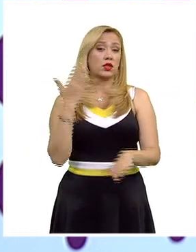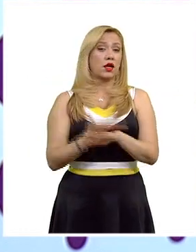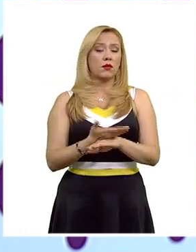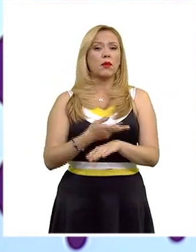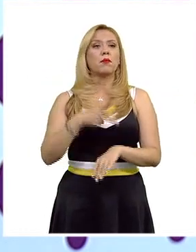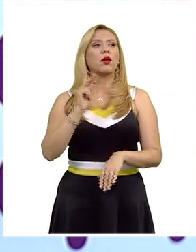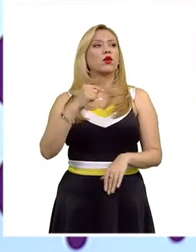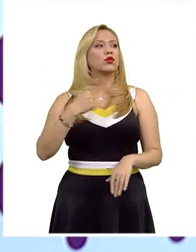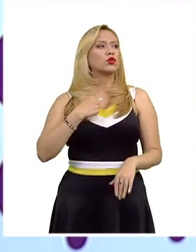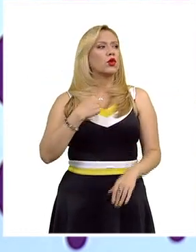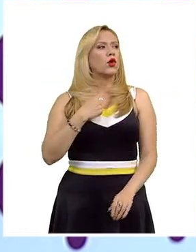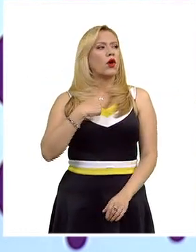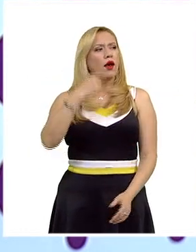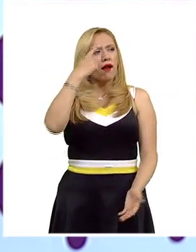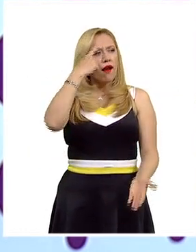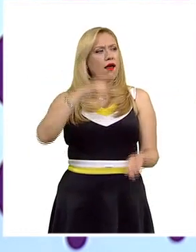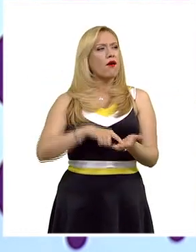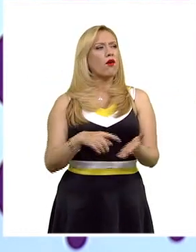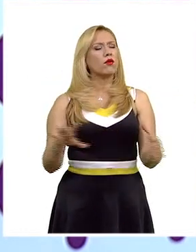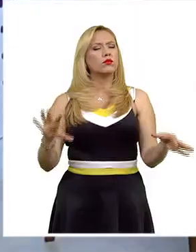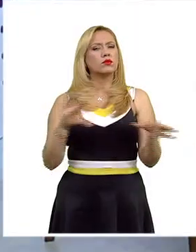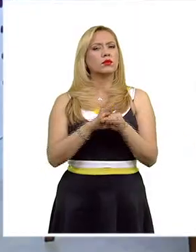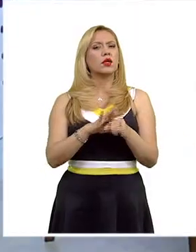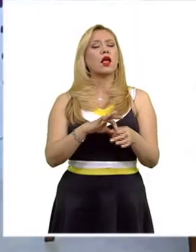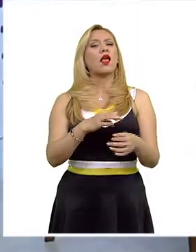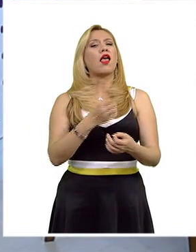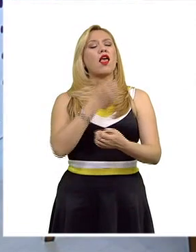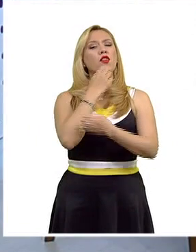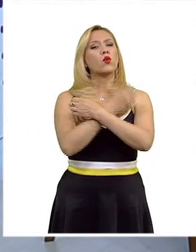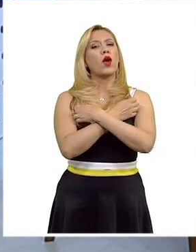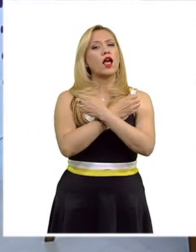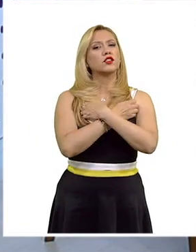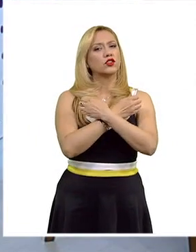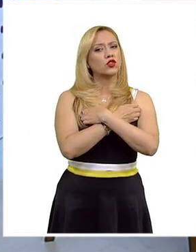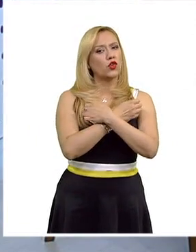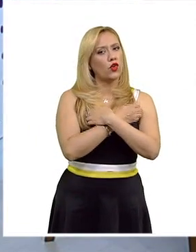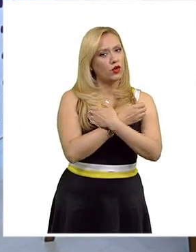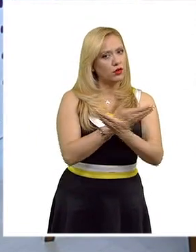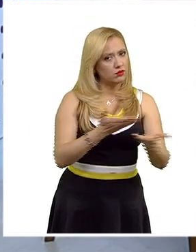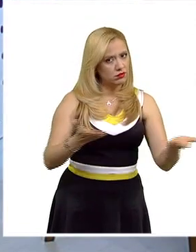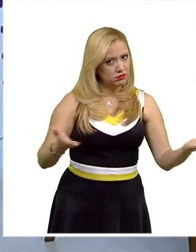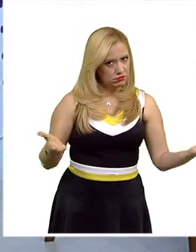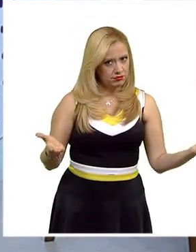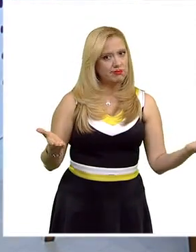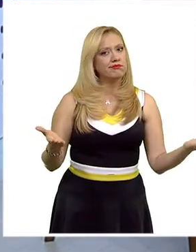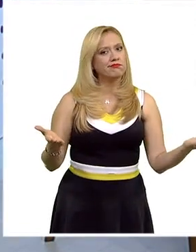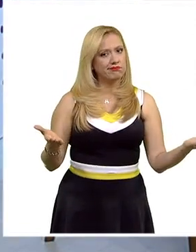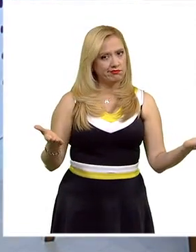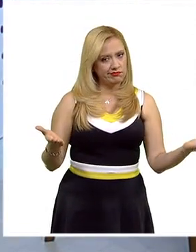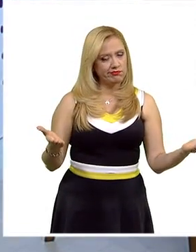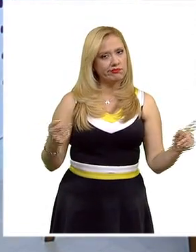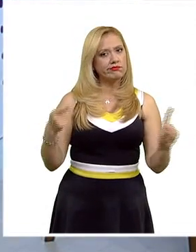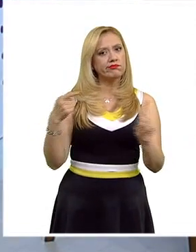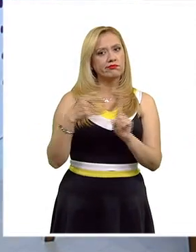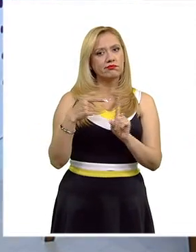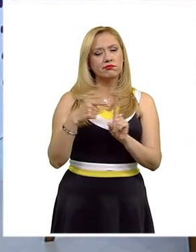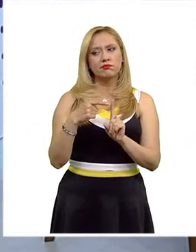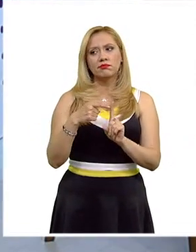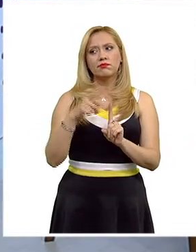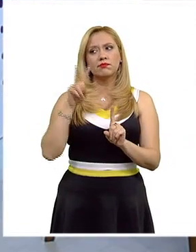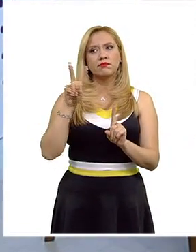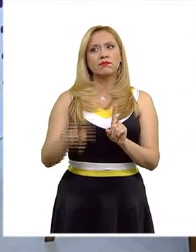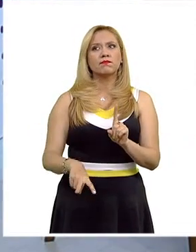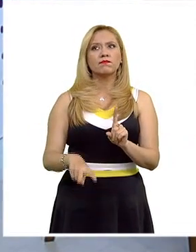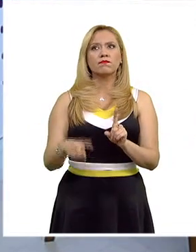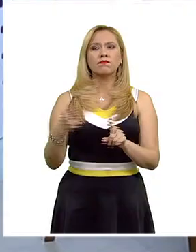pero también yo lo conectaría con la parte de la educación. Me parece que es nodal ese punto y que ahí sí que está